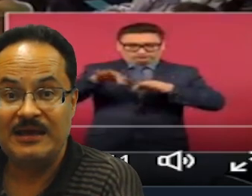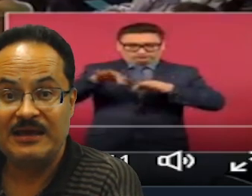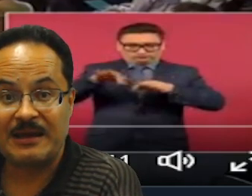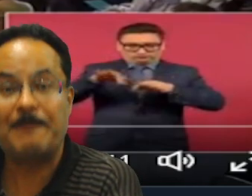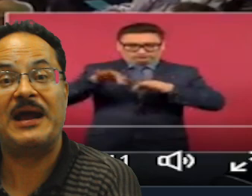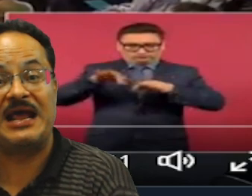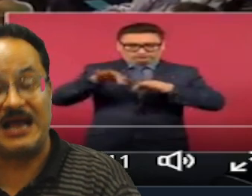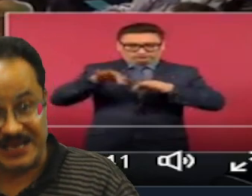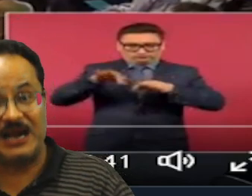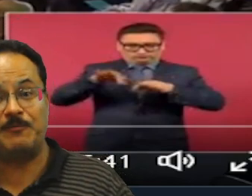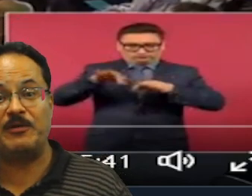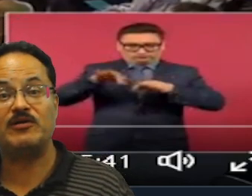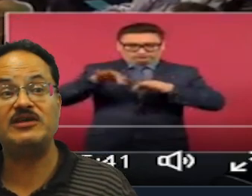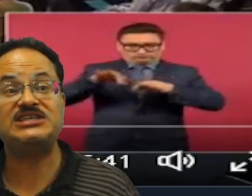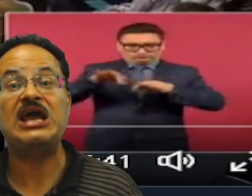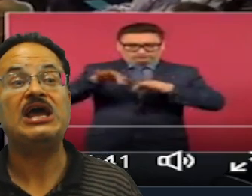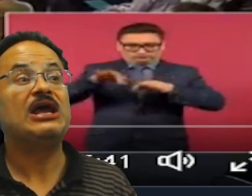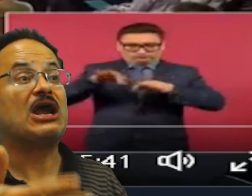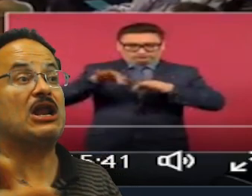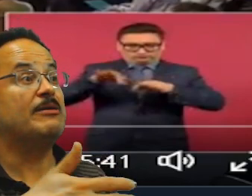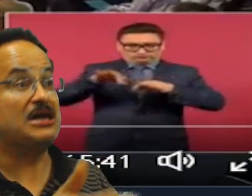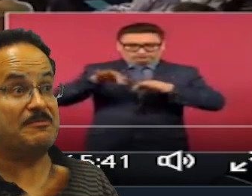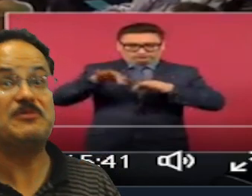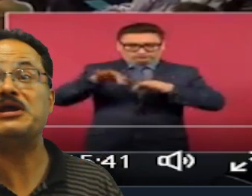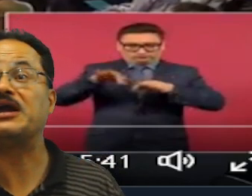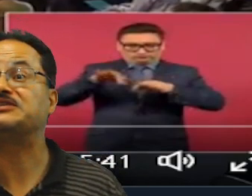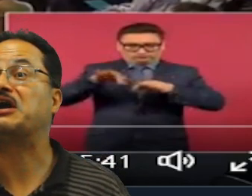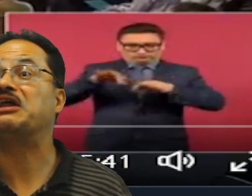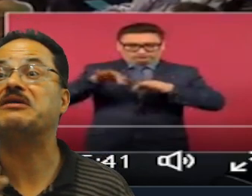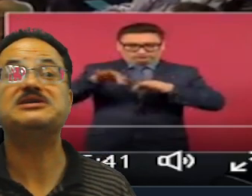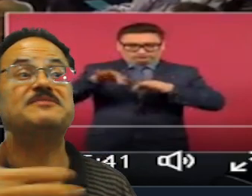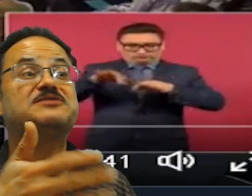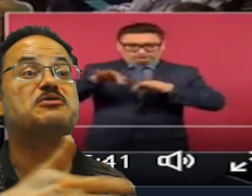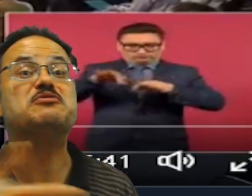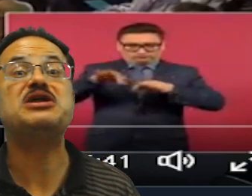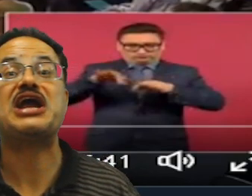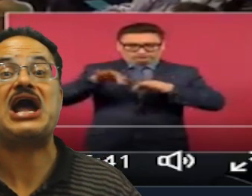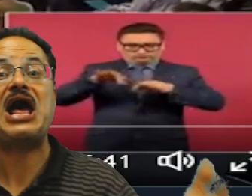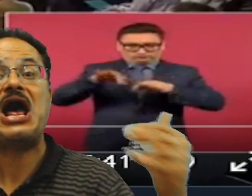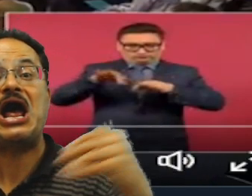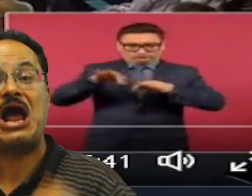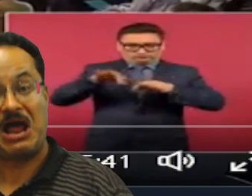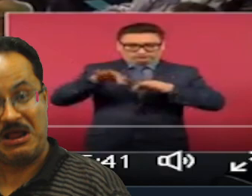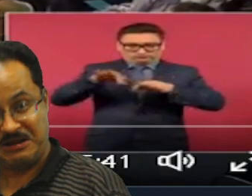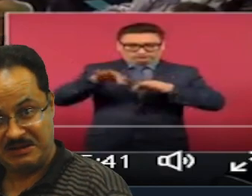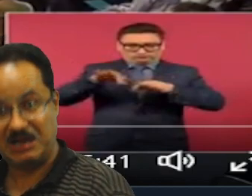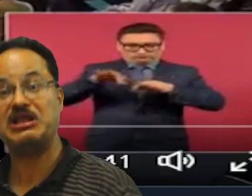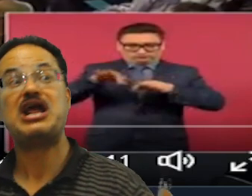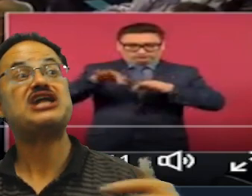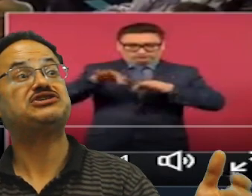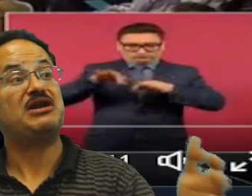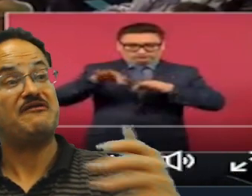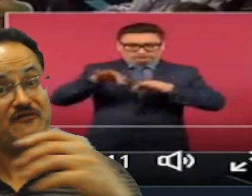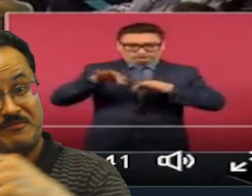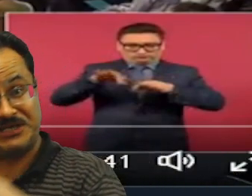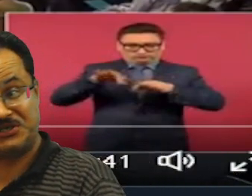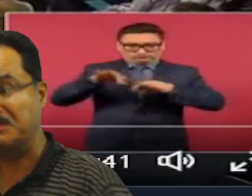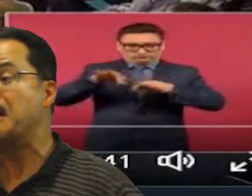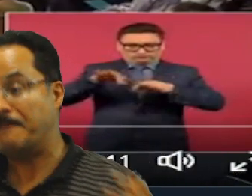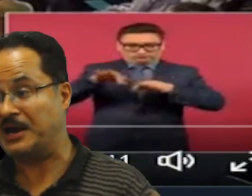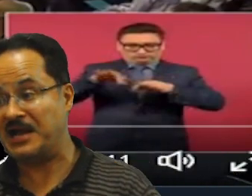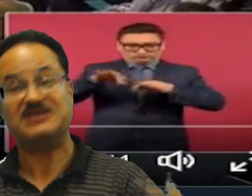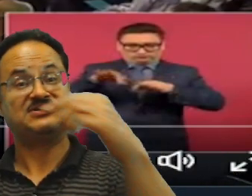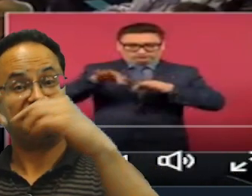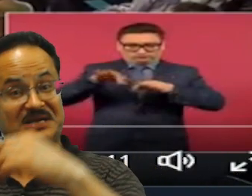que para engañar al pueblo dice que la vida pública sea cada vez más pública el derecho a la información